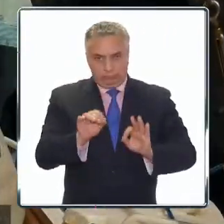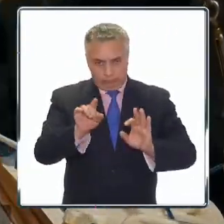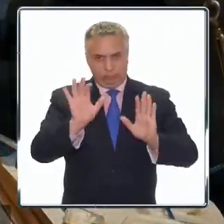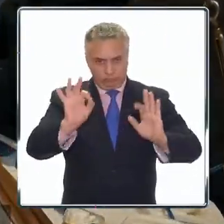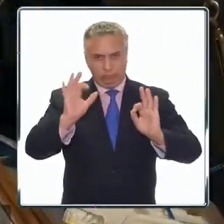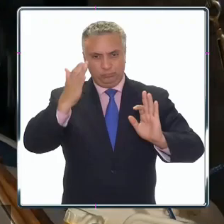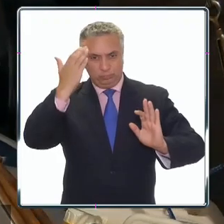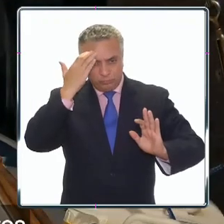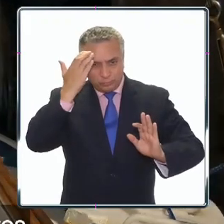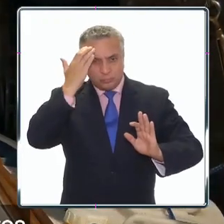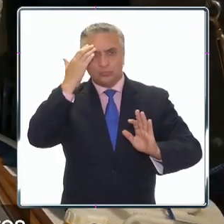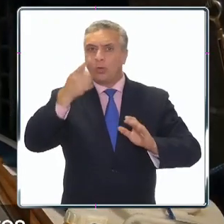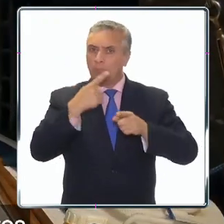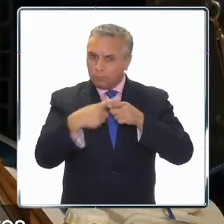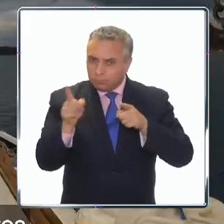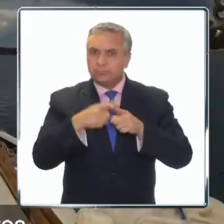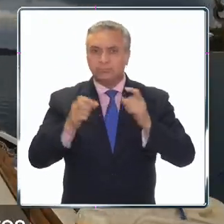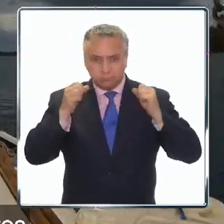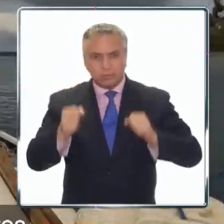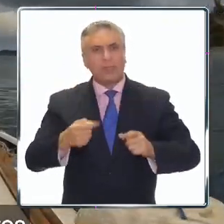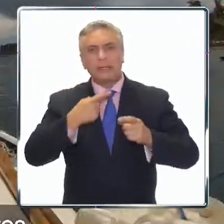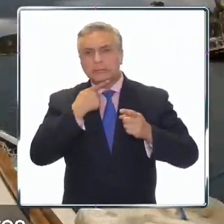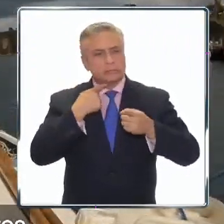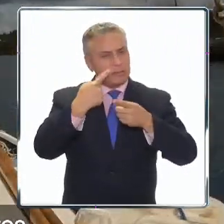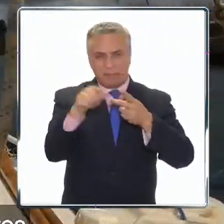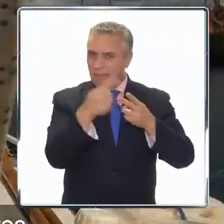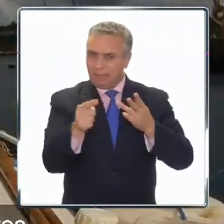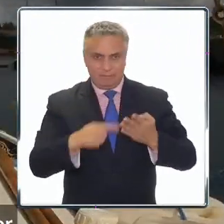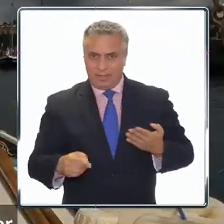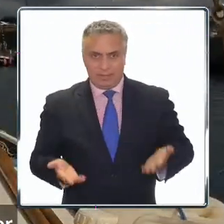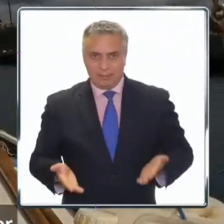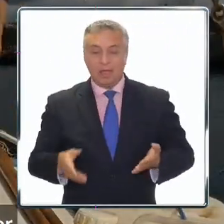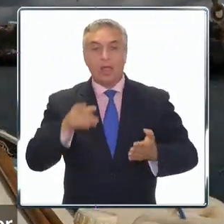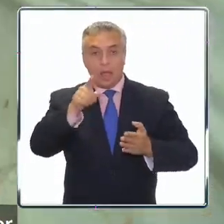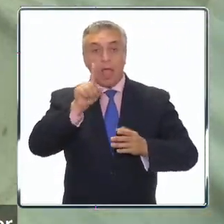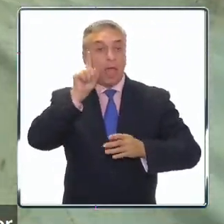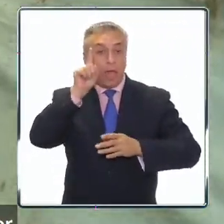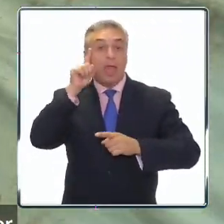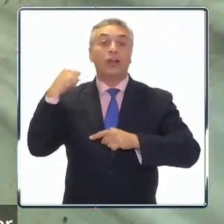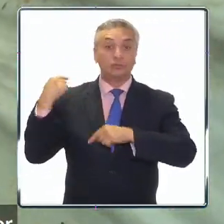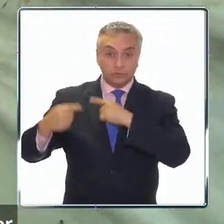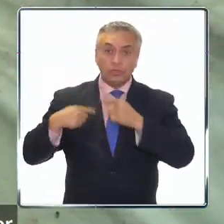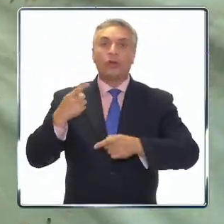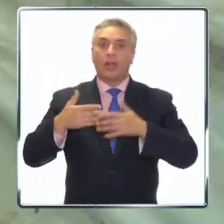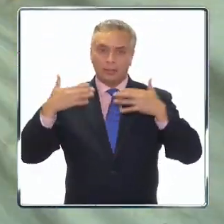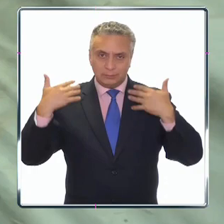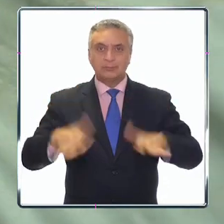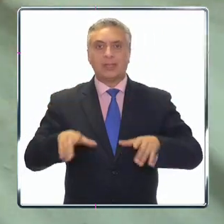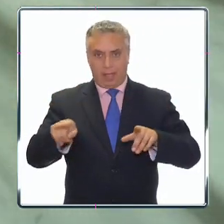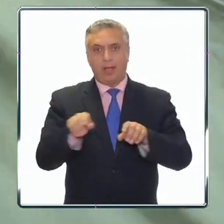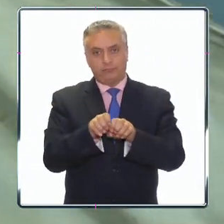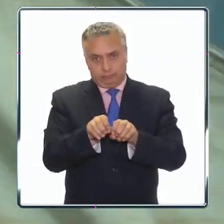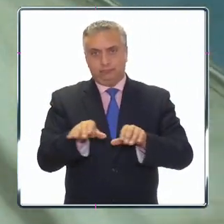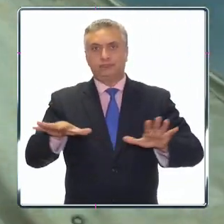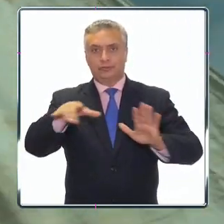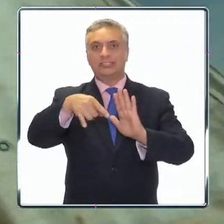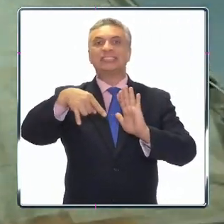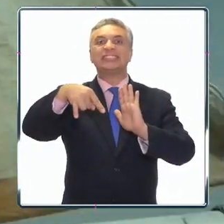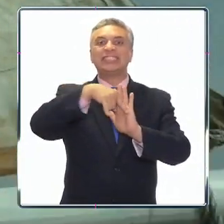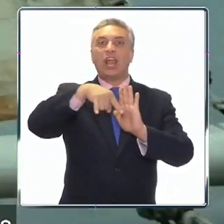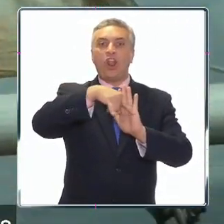popular, versátil, multipropósito, la que en algunos momentos de la historia reciente estuvo dispersa por el territorio del Gran